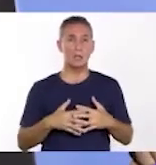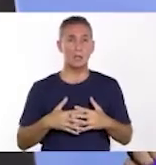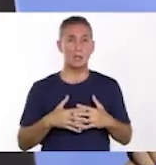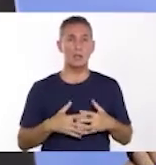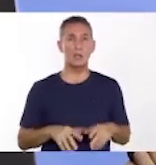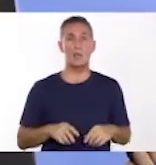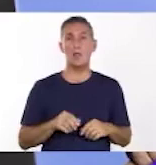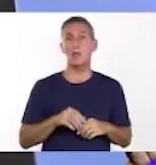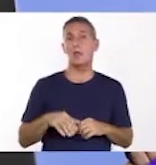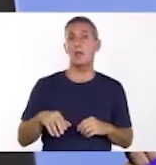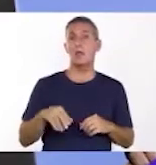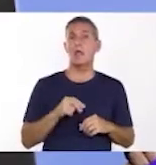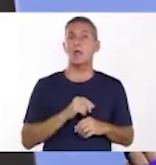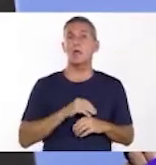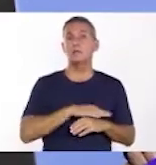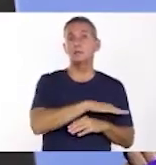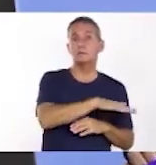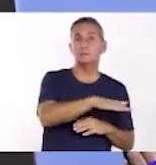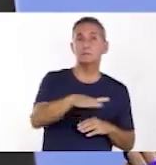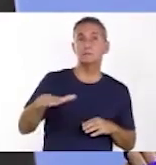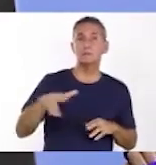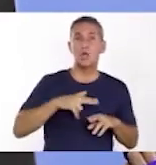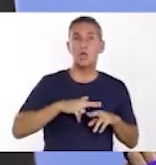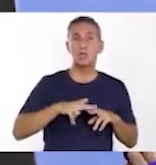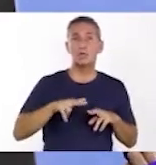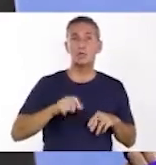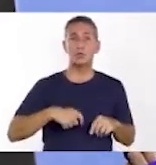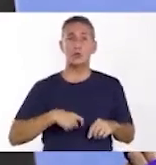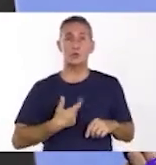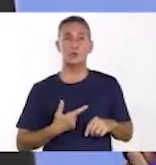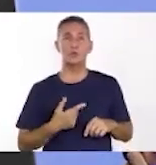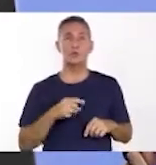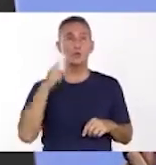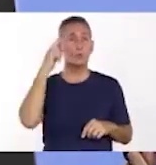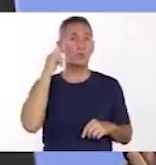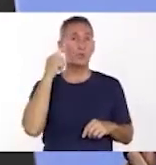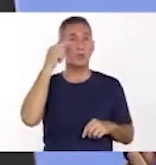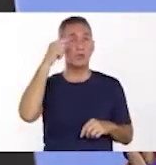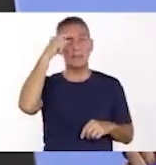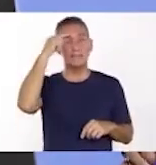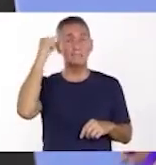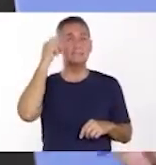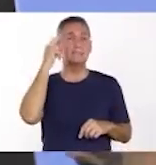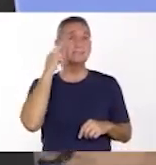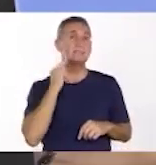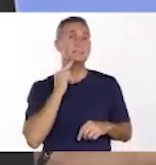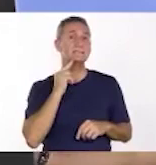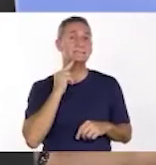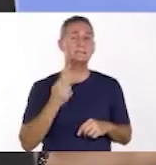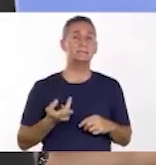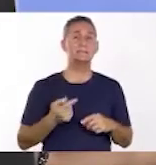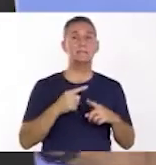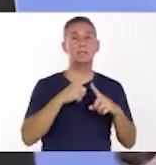Panorama histórico-cultural de la segunda mitad del siglo XIX en Norteamérica.